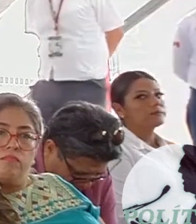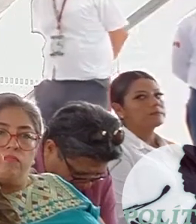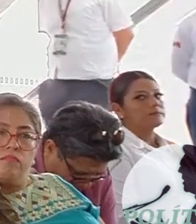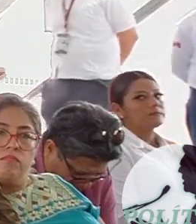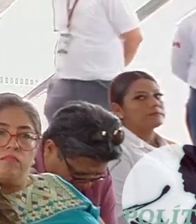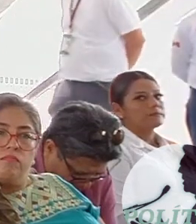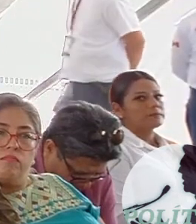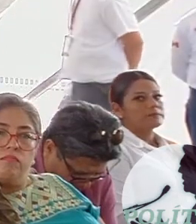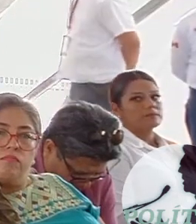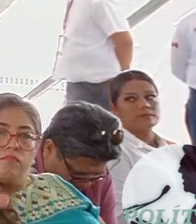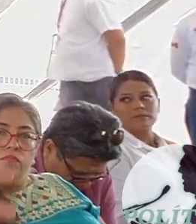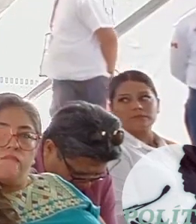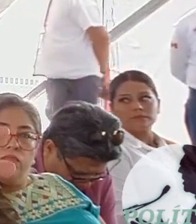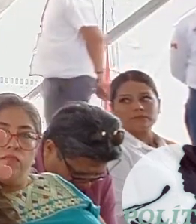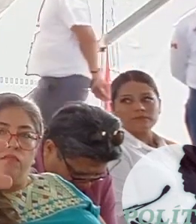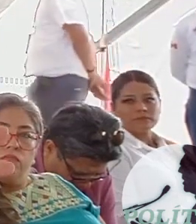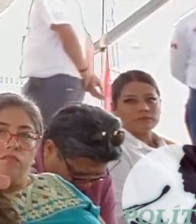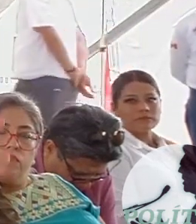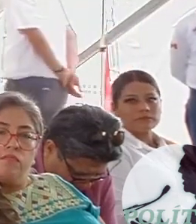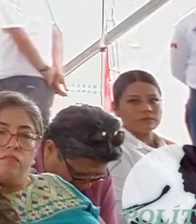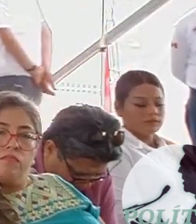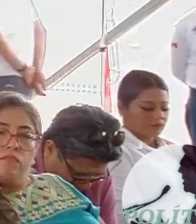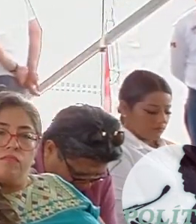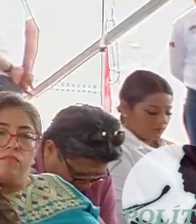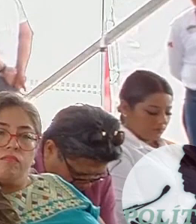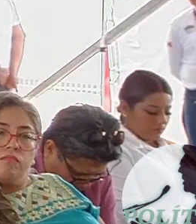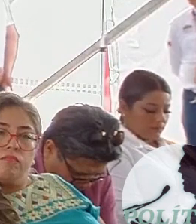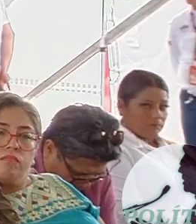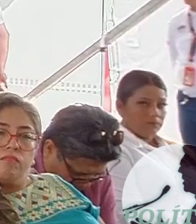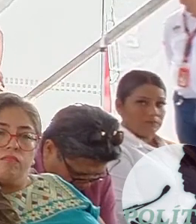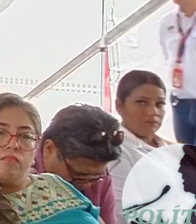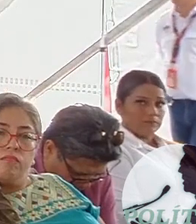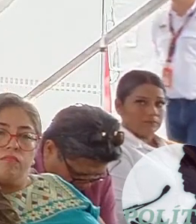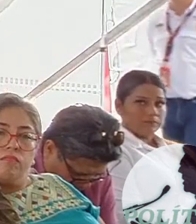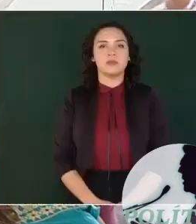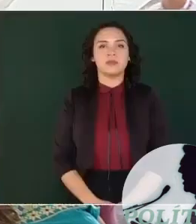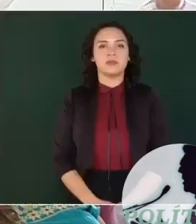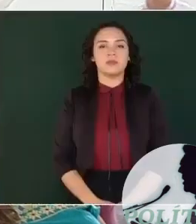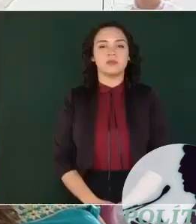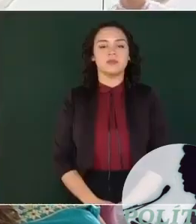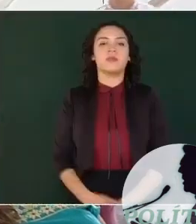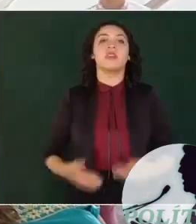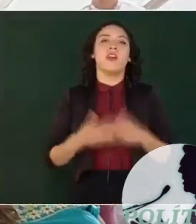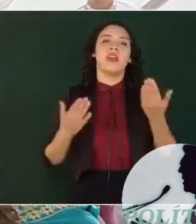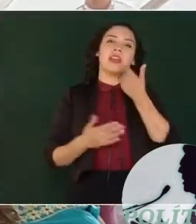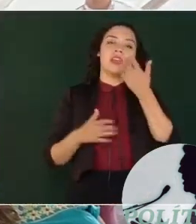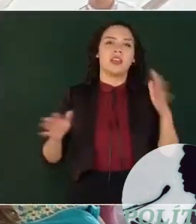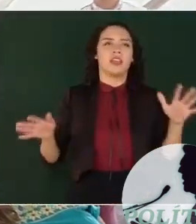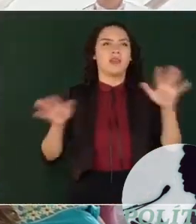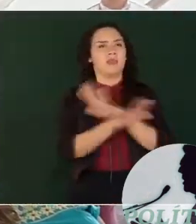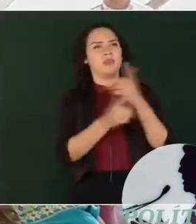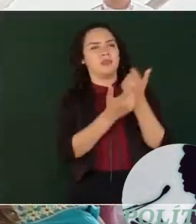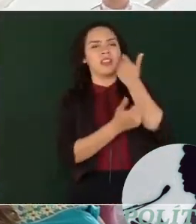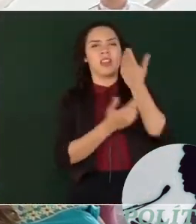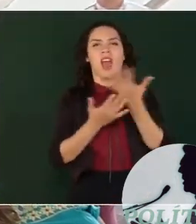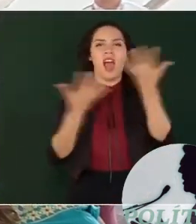un grupo empresarial otra vez viene a Tampico a querer poner un hotel y un acuario en la